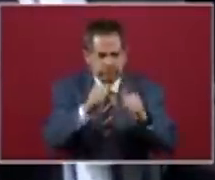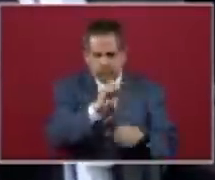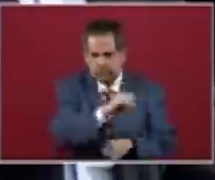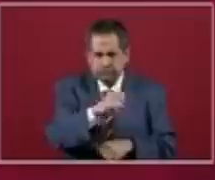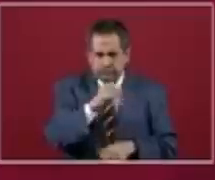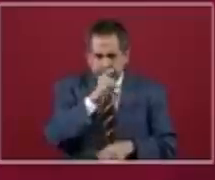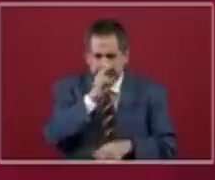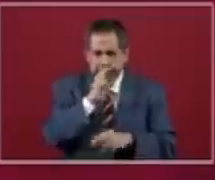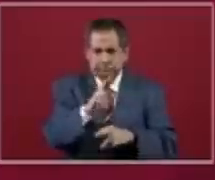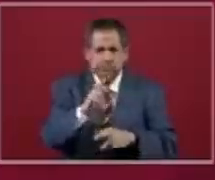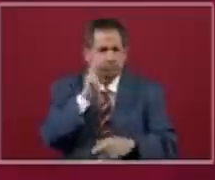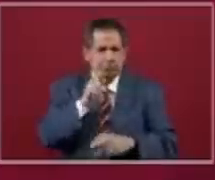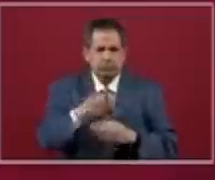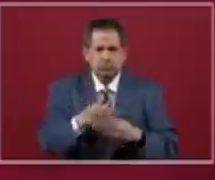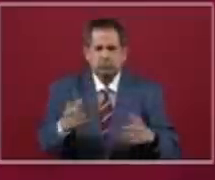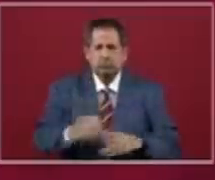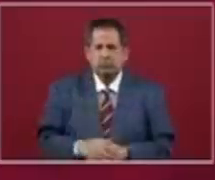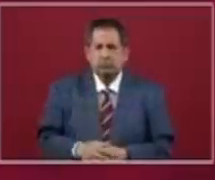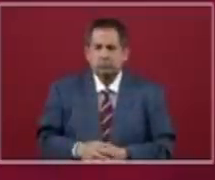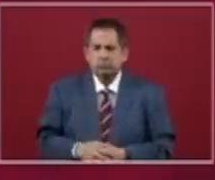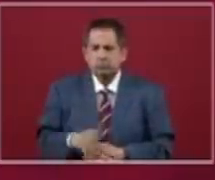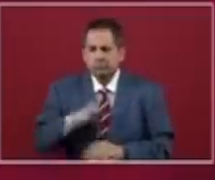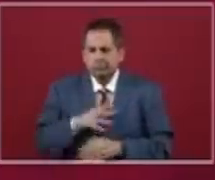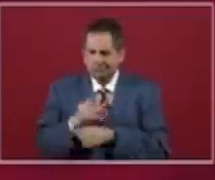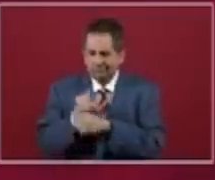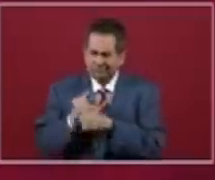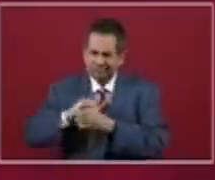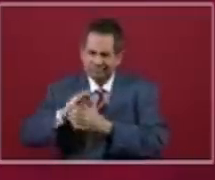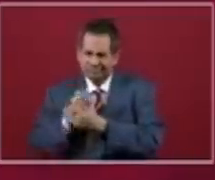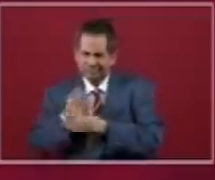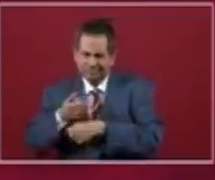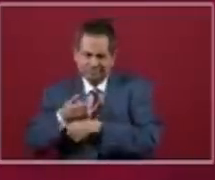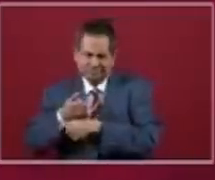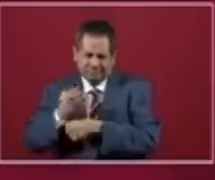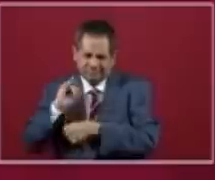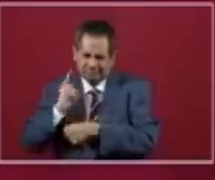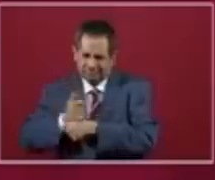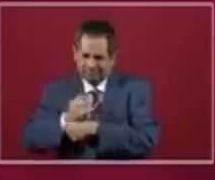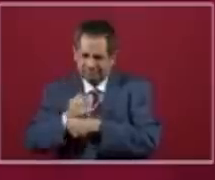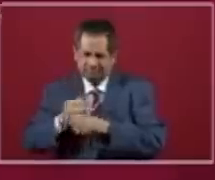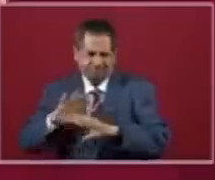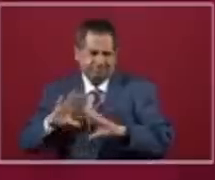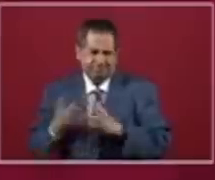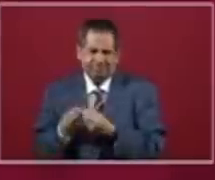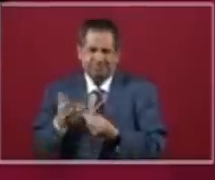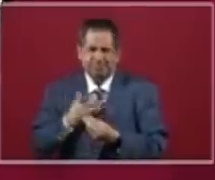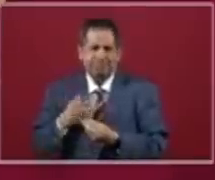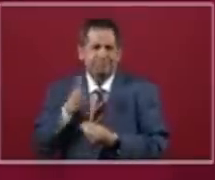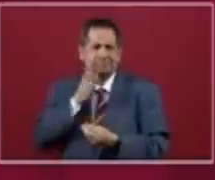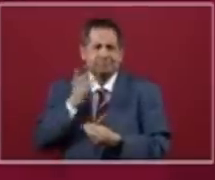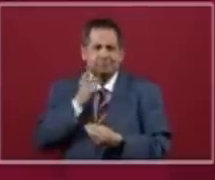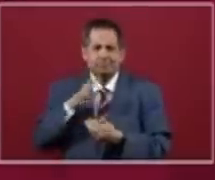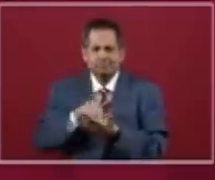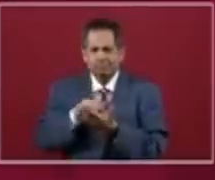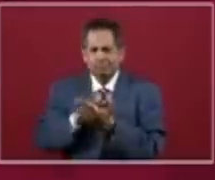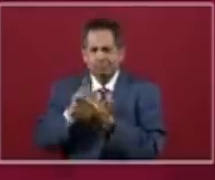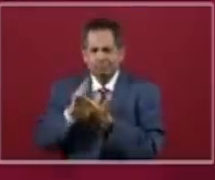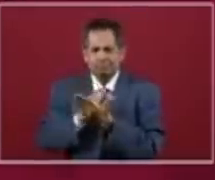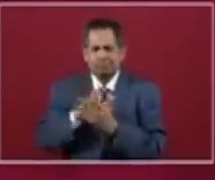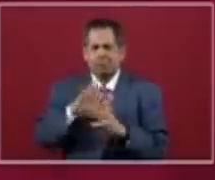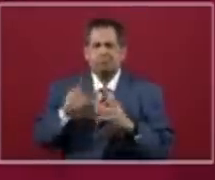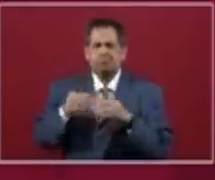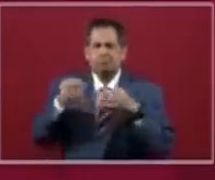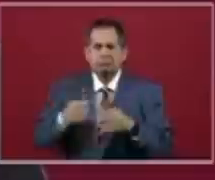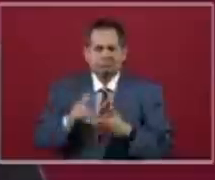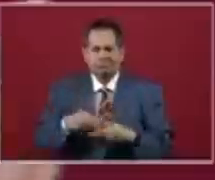Pues hay hasta auditorías y la Cámara de Diputados emitió documentos oficiales. Ahí